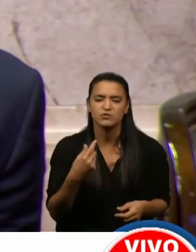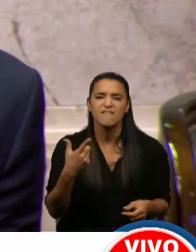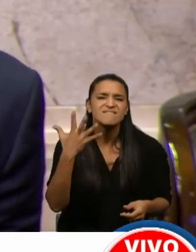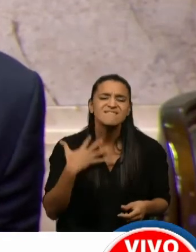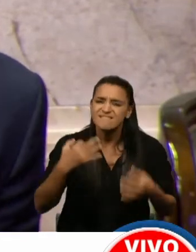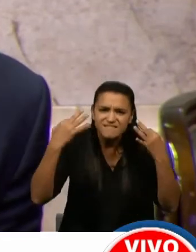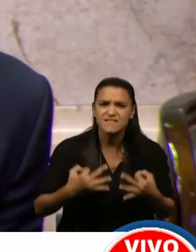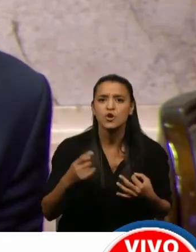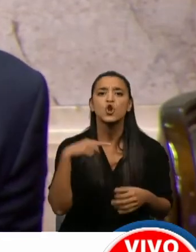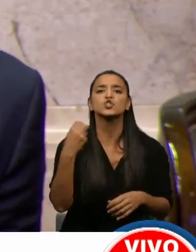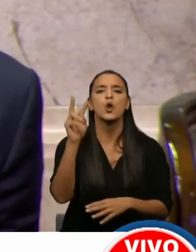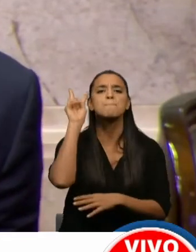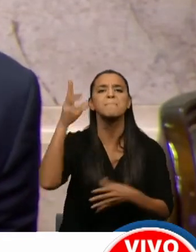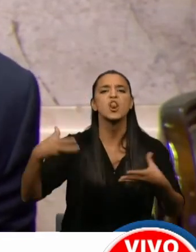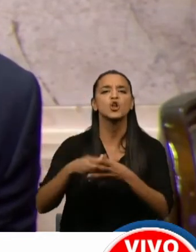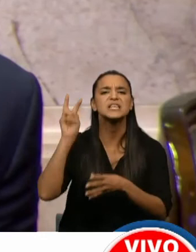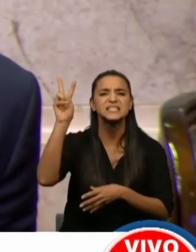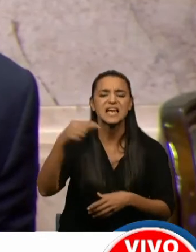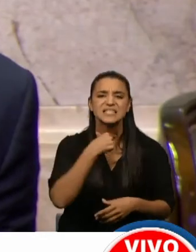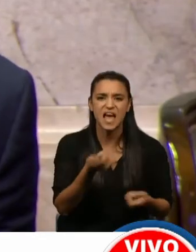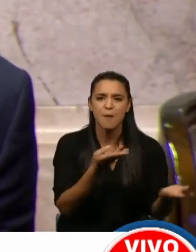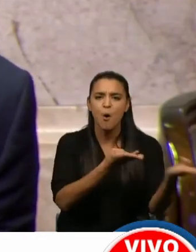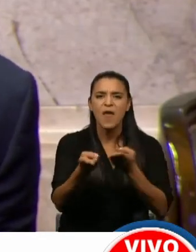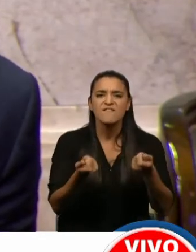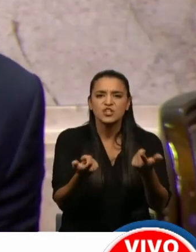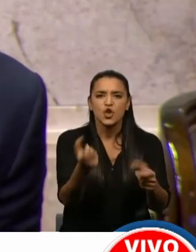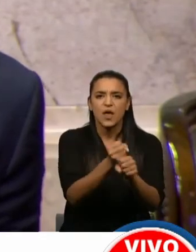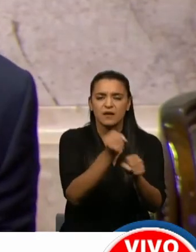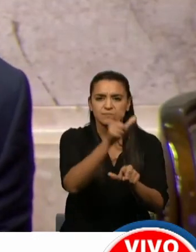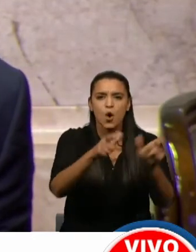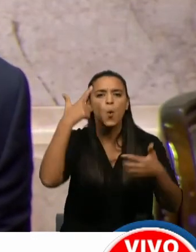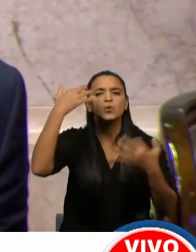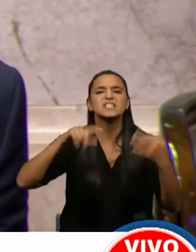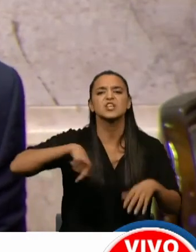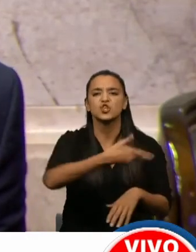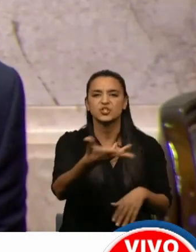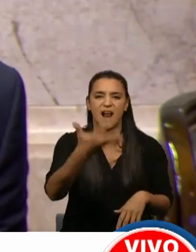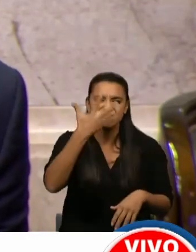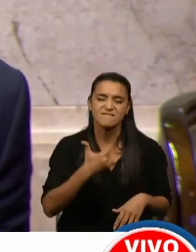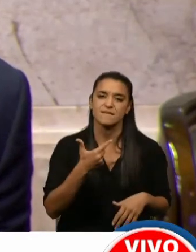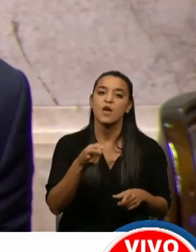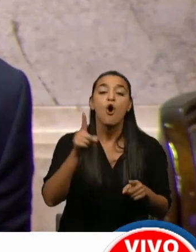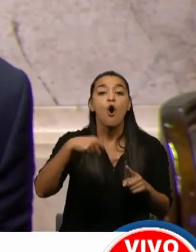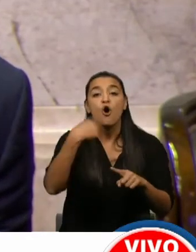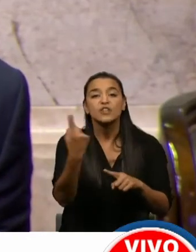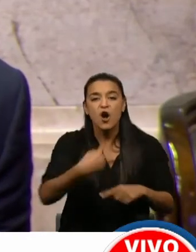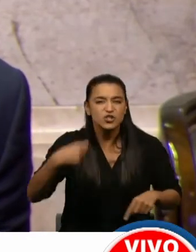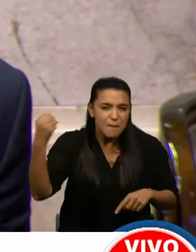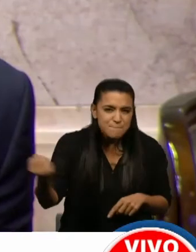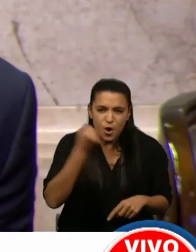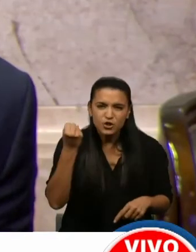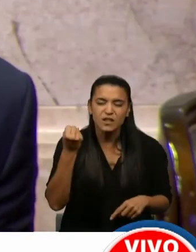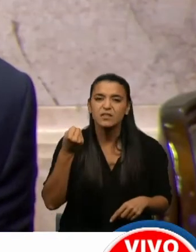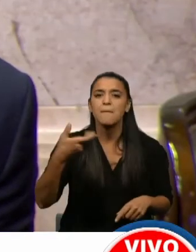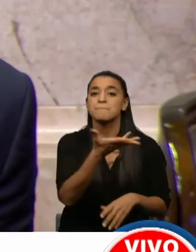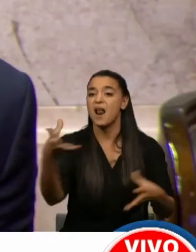anhelamos. Somos peronistas. Queremos beneficiar a los trabajadores y anhelamos la justicia social. Y otra cosa importante que refleja esto y